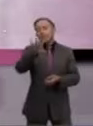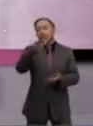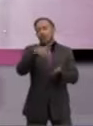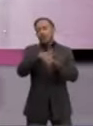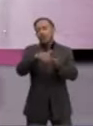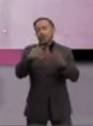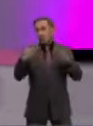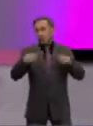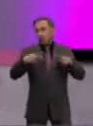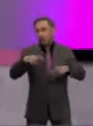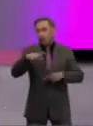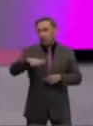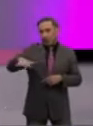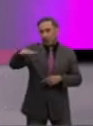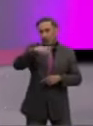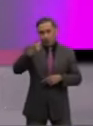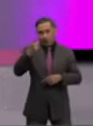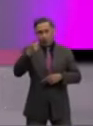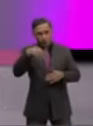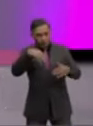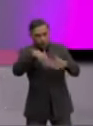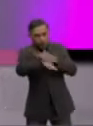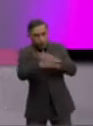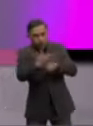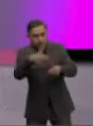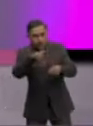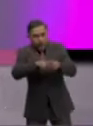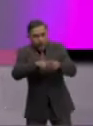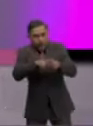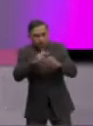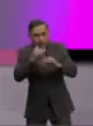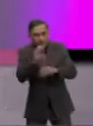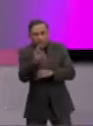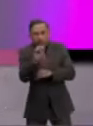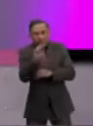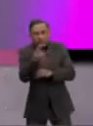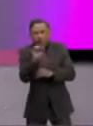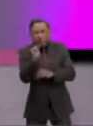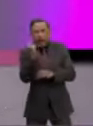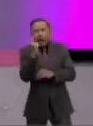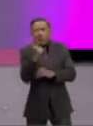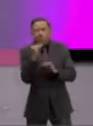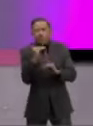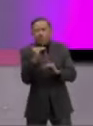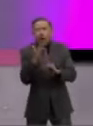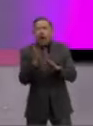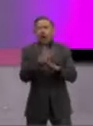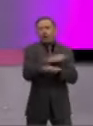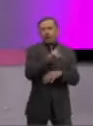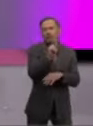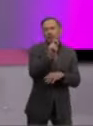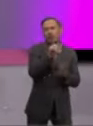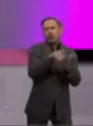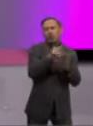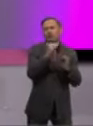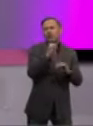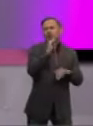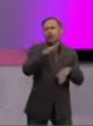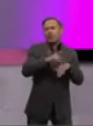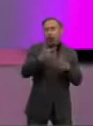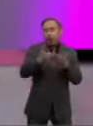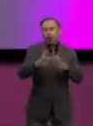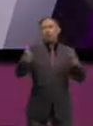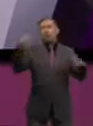personas sin acceso a servicios básicos. Antes, en la época del neoliberalismo, eran 20 nada más. No estamos mejor.